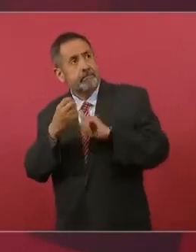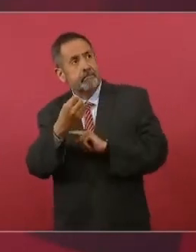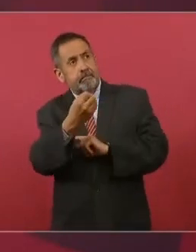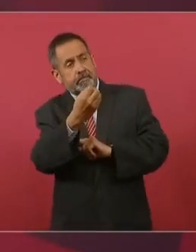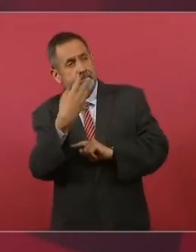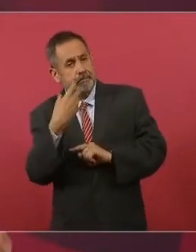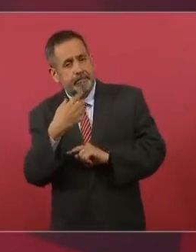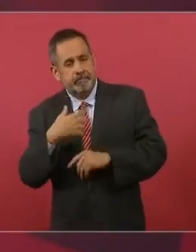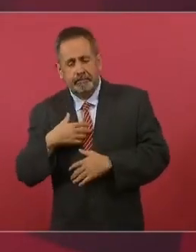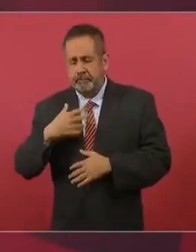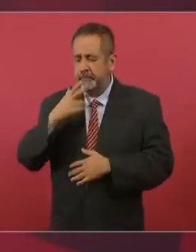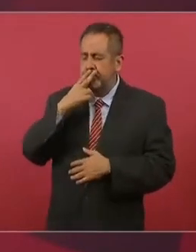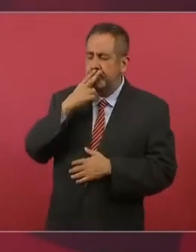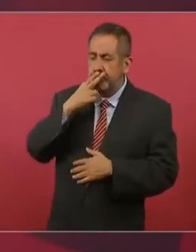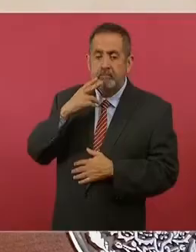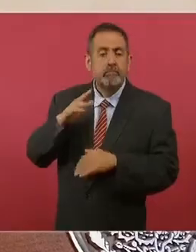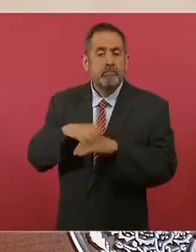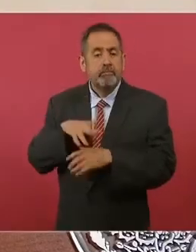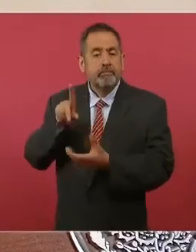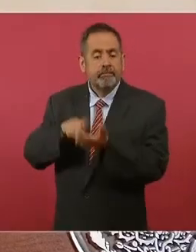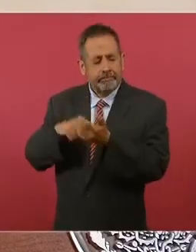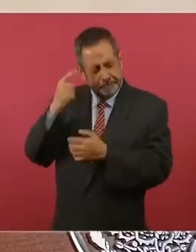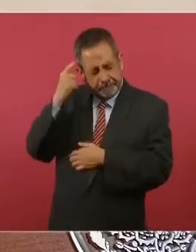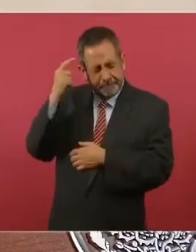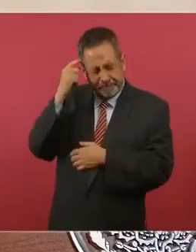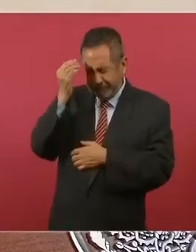Por nuestro pasado